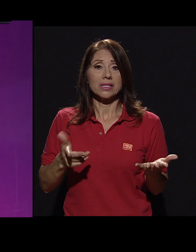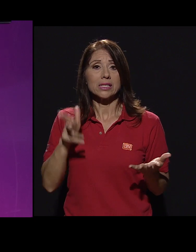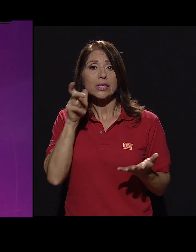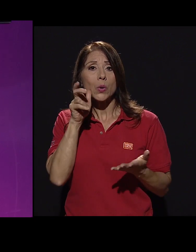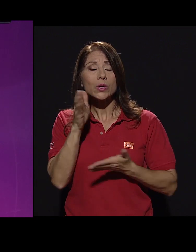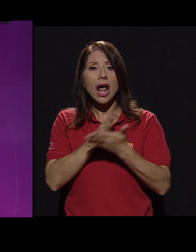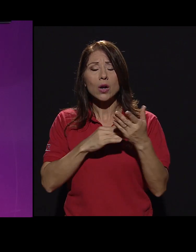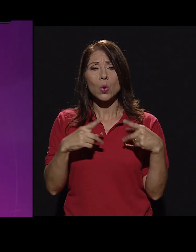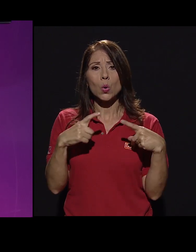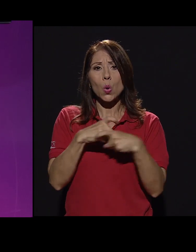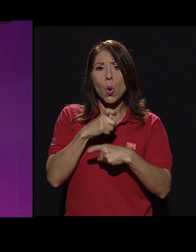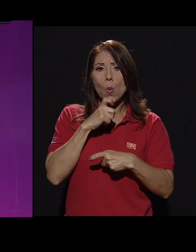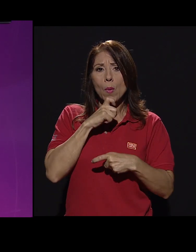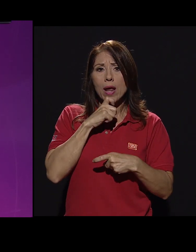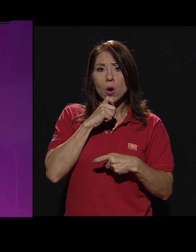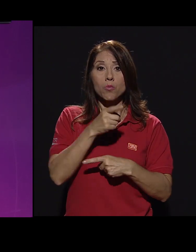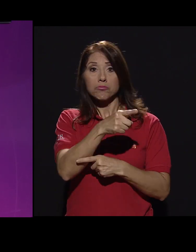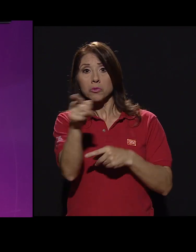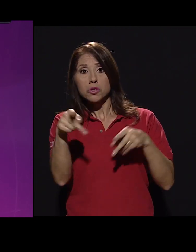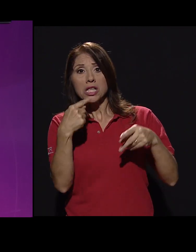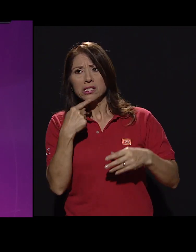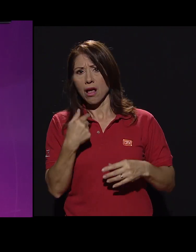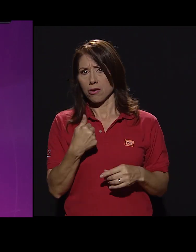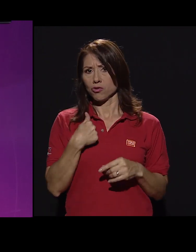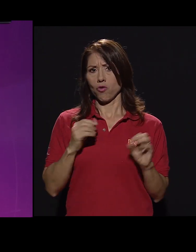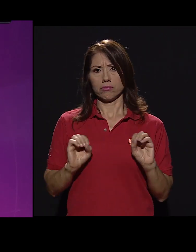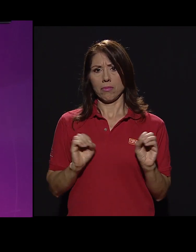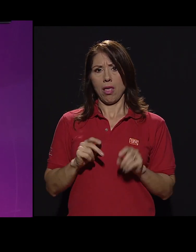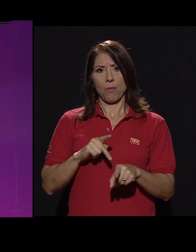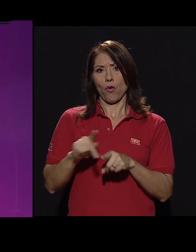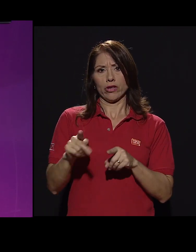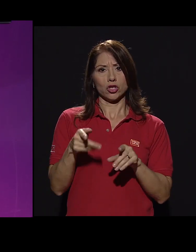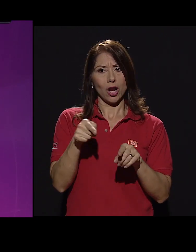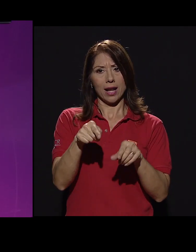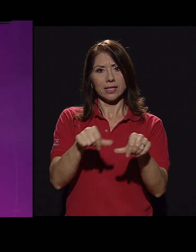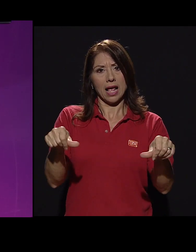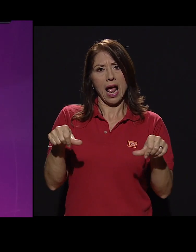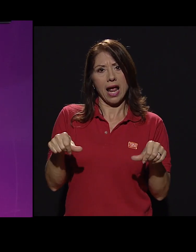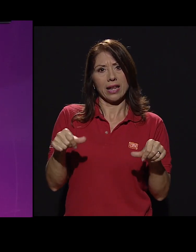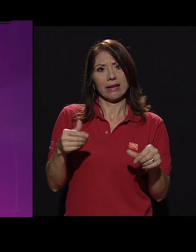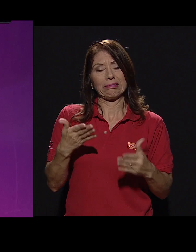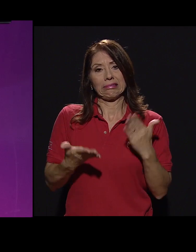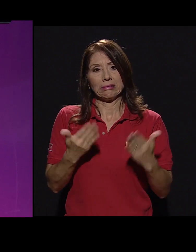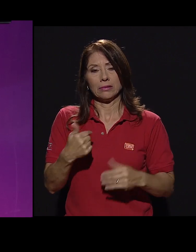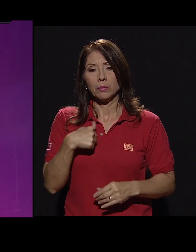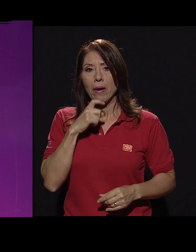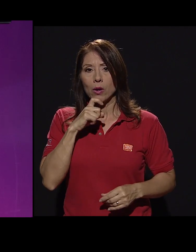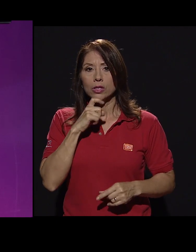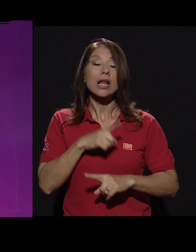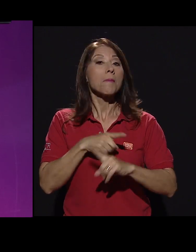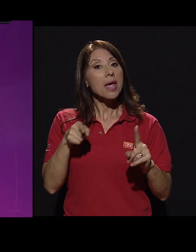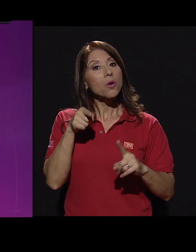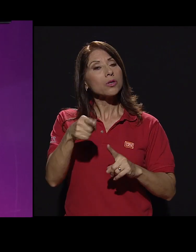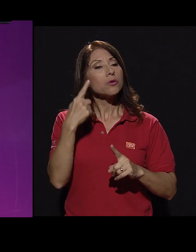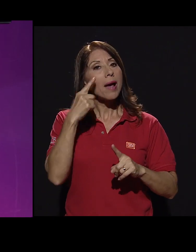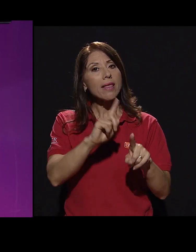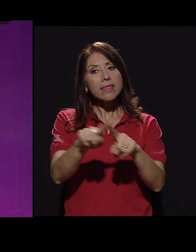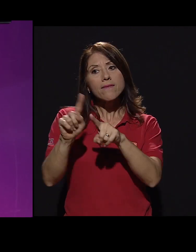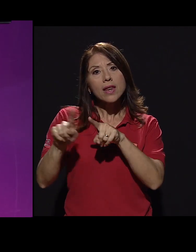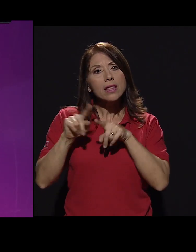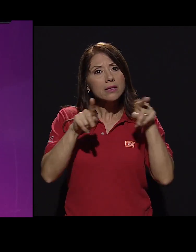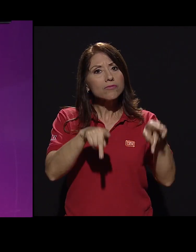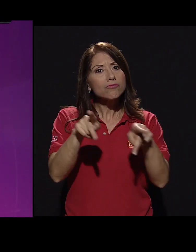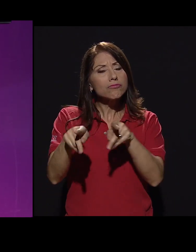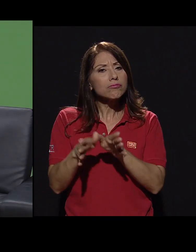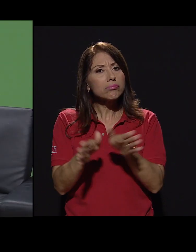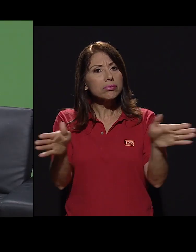tal vez, de repente, muy complejo Y la gente dice Bueno, si yo no soy profesional en esa área De repente me va a costar Pero es dirigida a diferentes